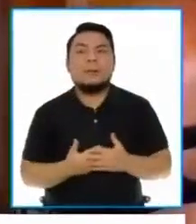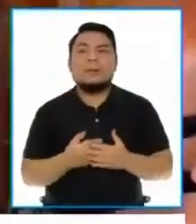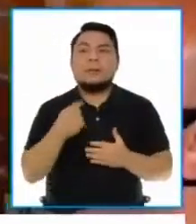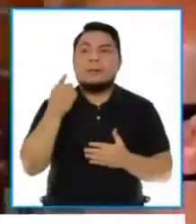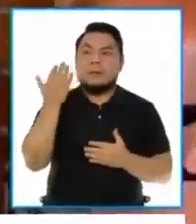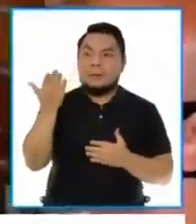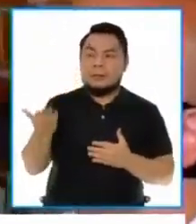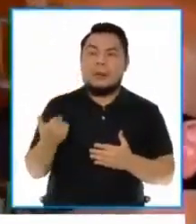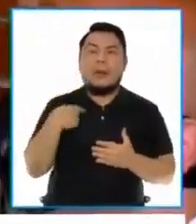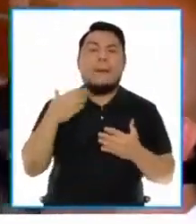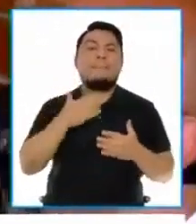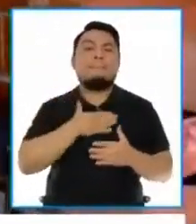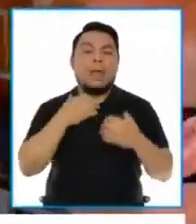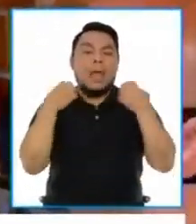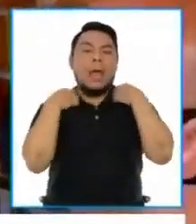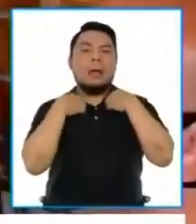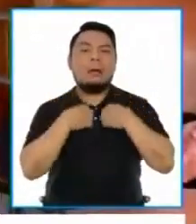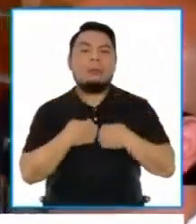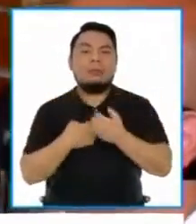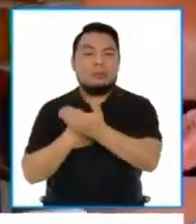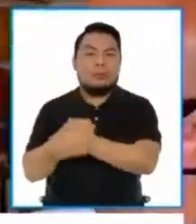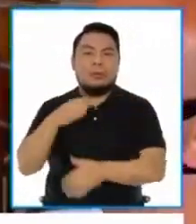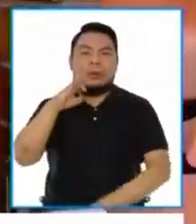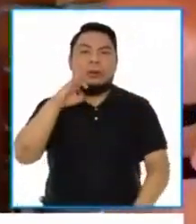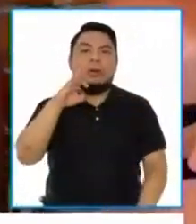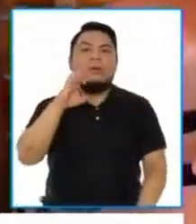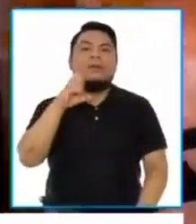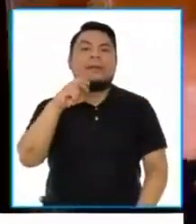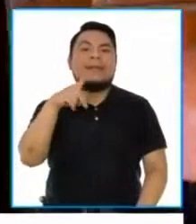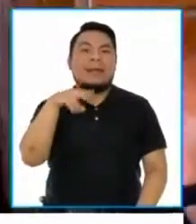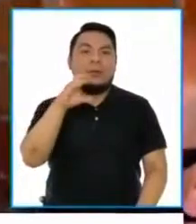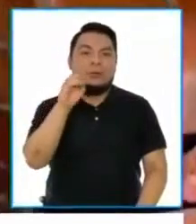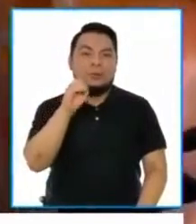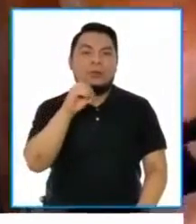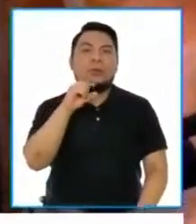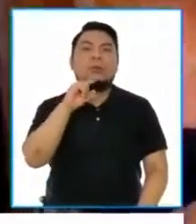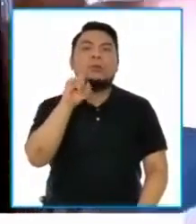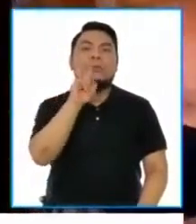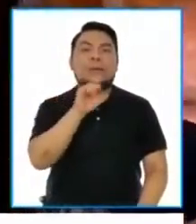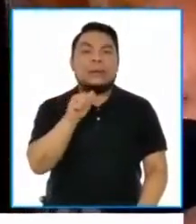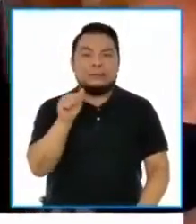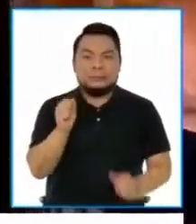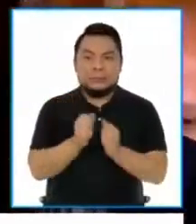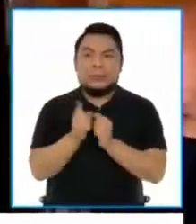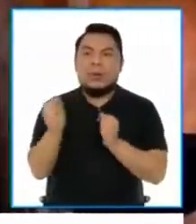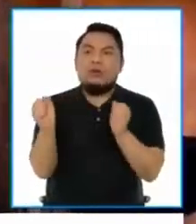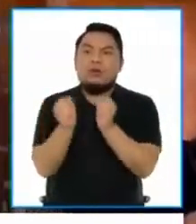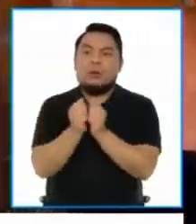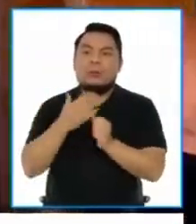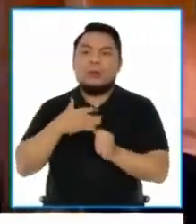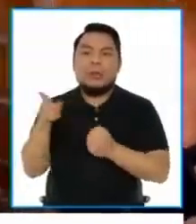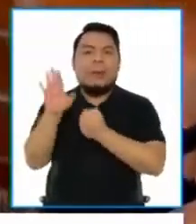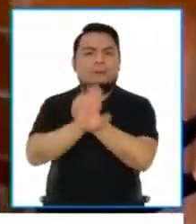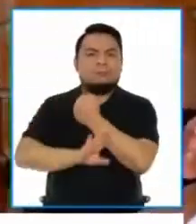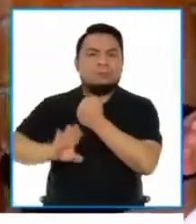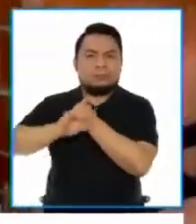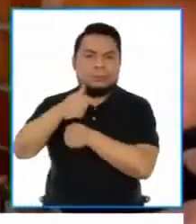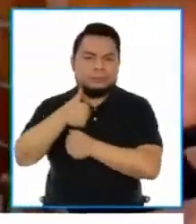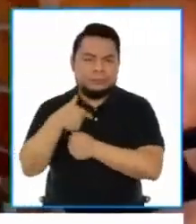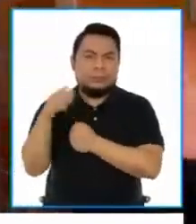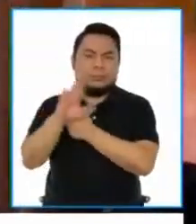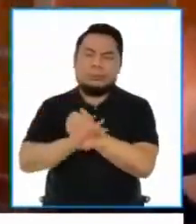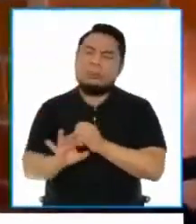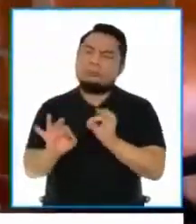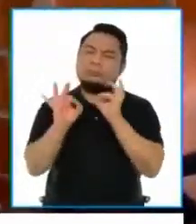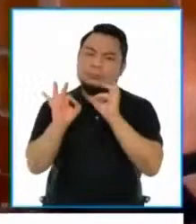doctor, mi abogado Fernando Ugaz, por haberme acompañado y haber ejercido una defensa